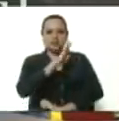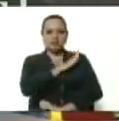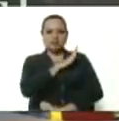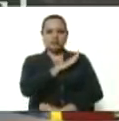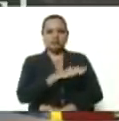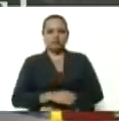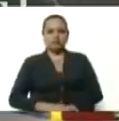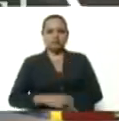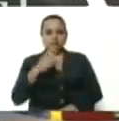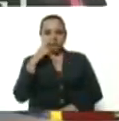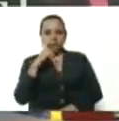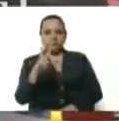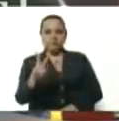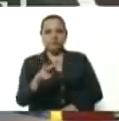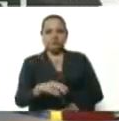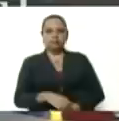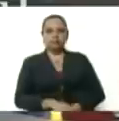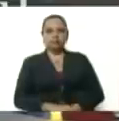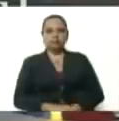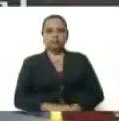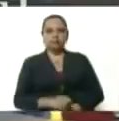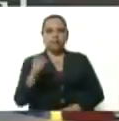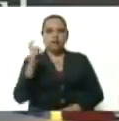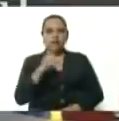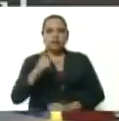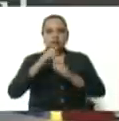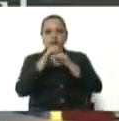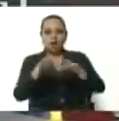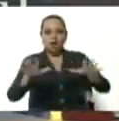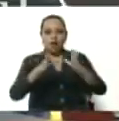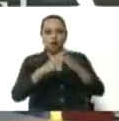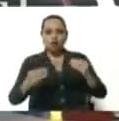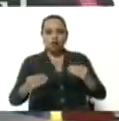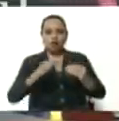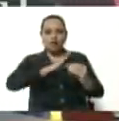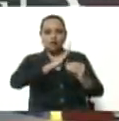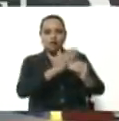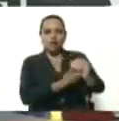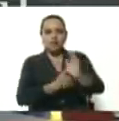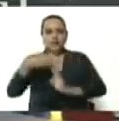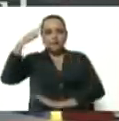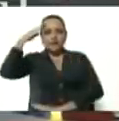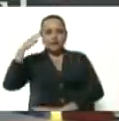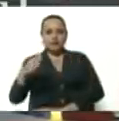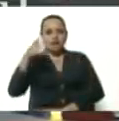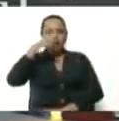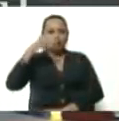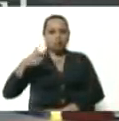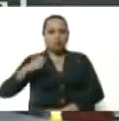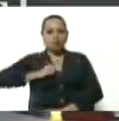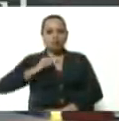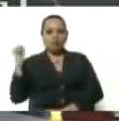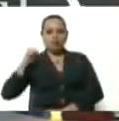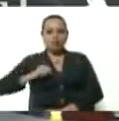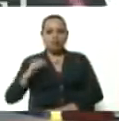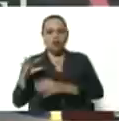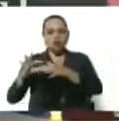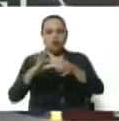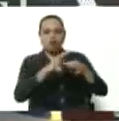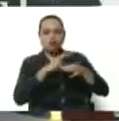esa batalla. Necesitamos desplegar toda la fuerza militar, popular, policial, la